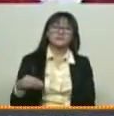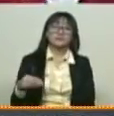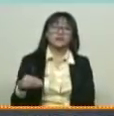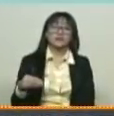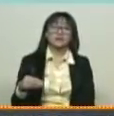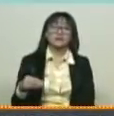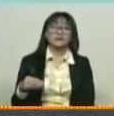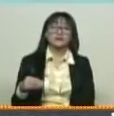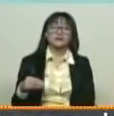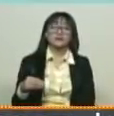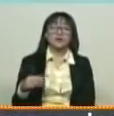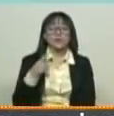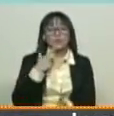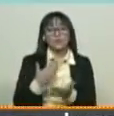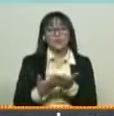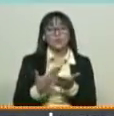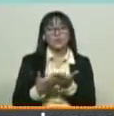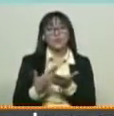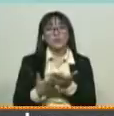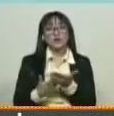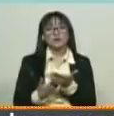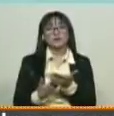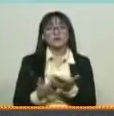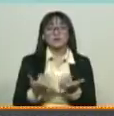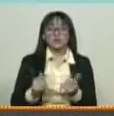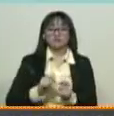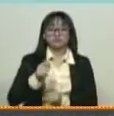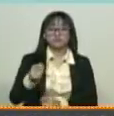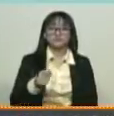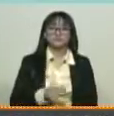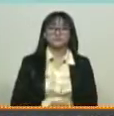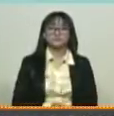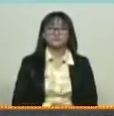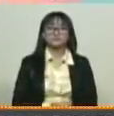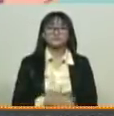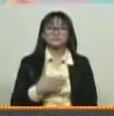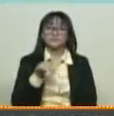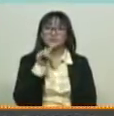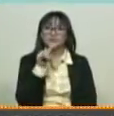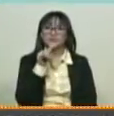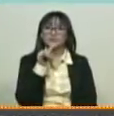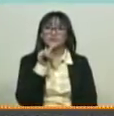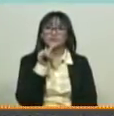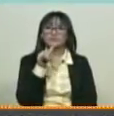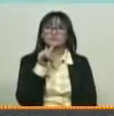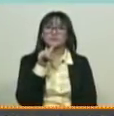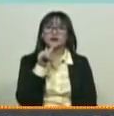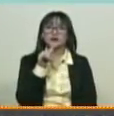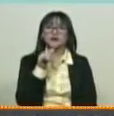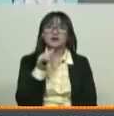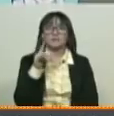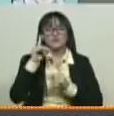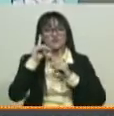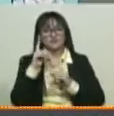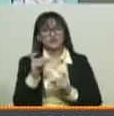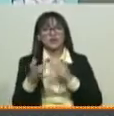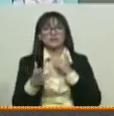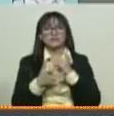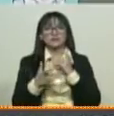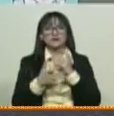nuestro candidato una propuesta en ese sentido. También queremos informar que desde la red de profesionales y